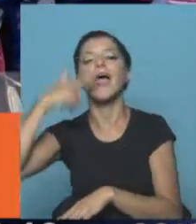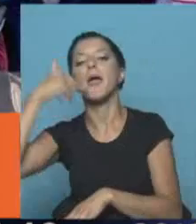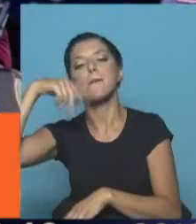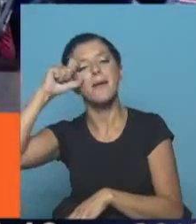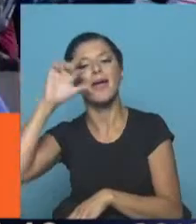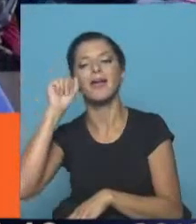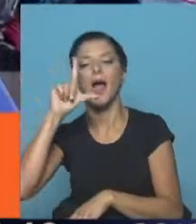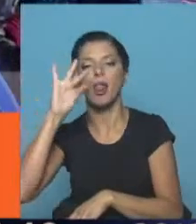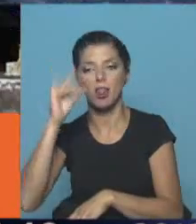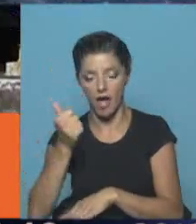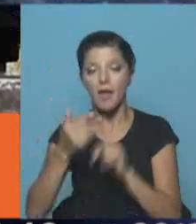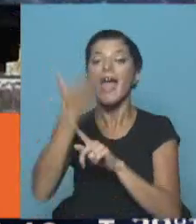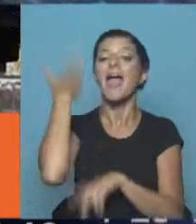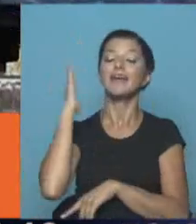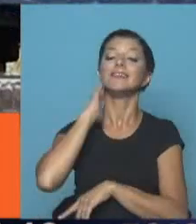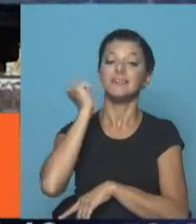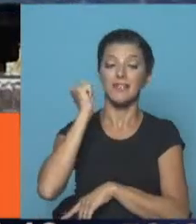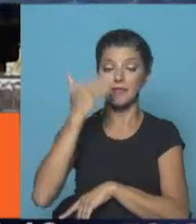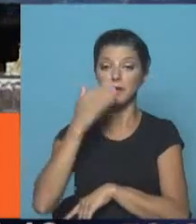de abril de 2016.